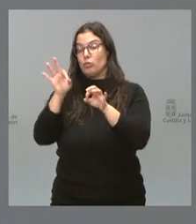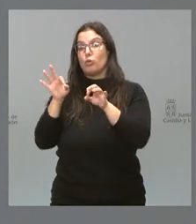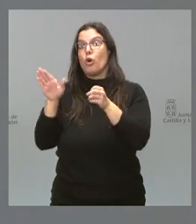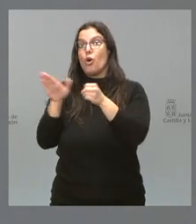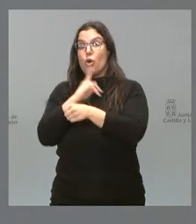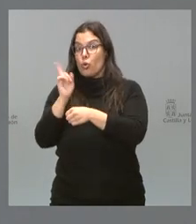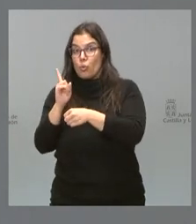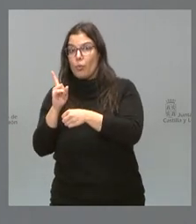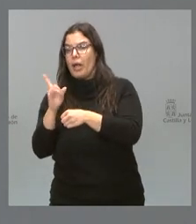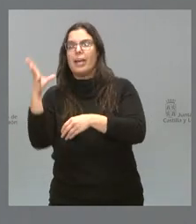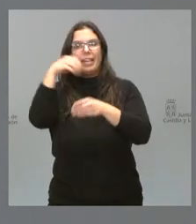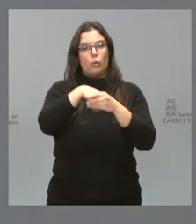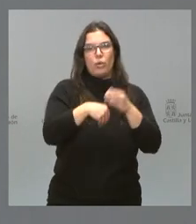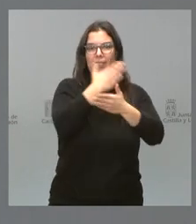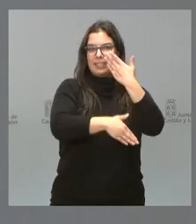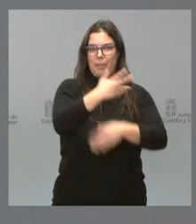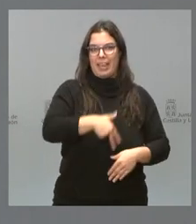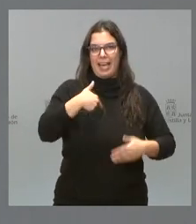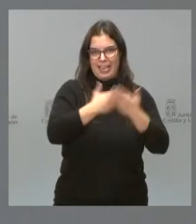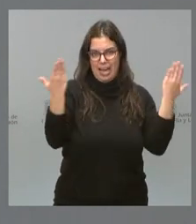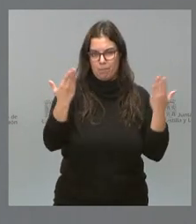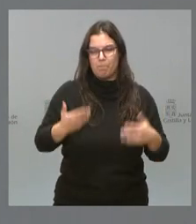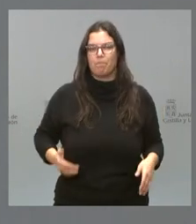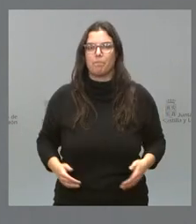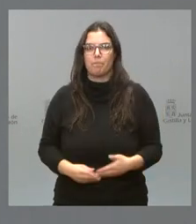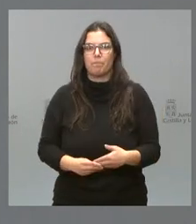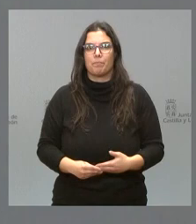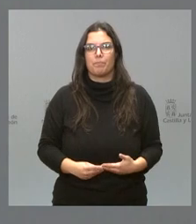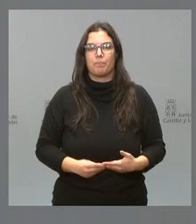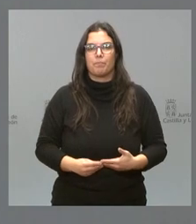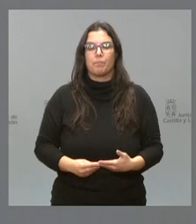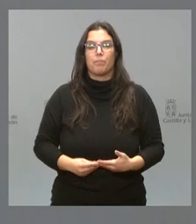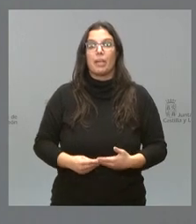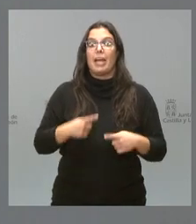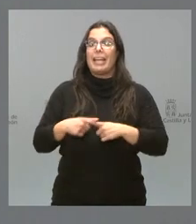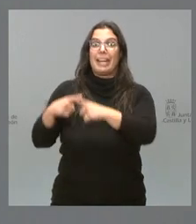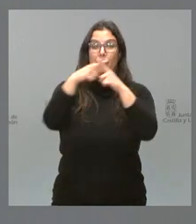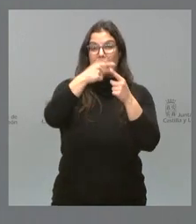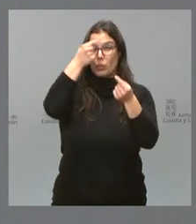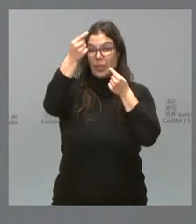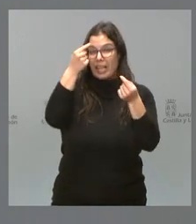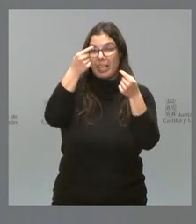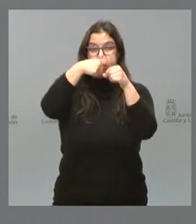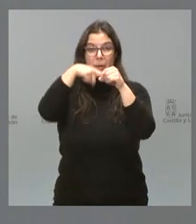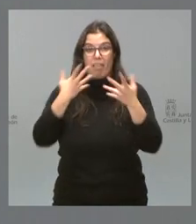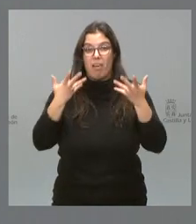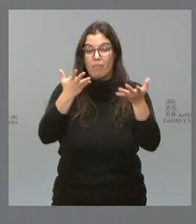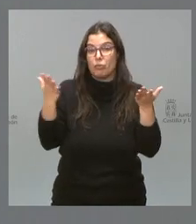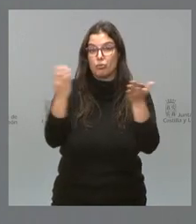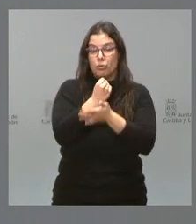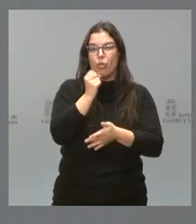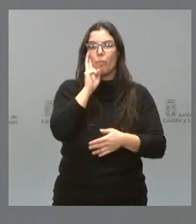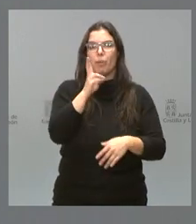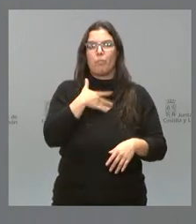cómputo del 8% restante que es para otro tipo de discapacidades tienen ustedes la distribución del detalle de estas